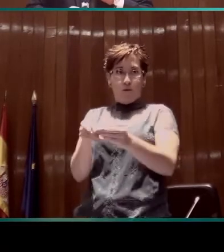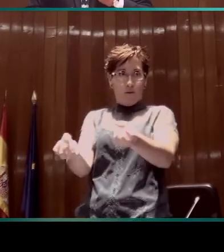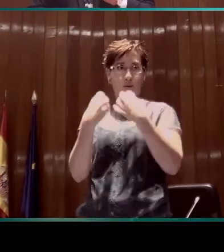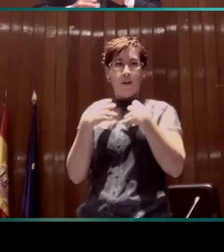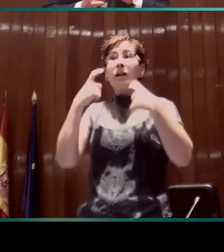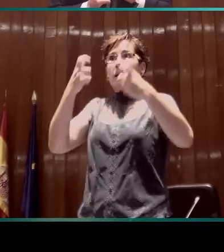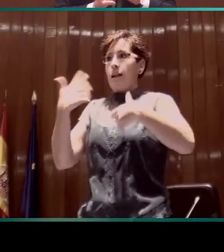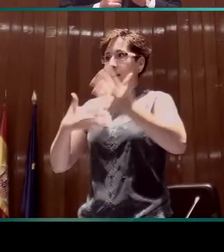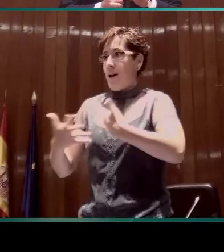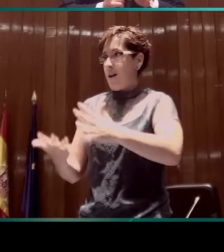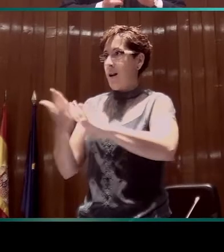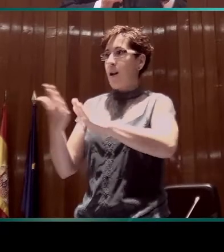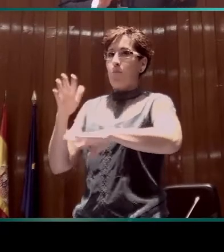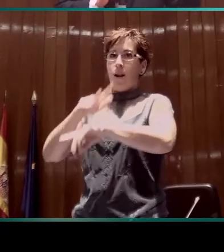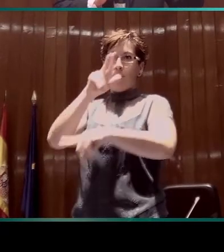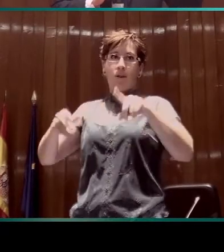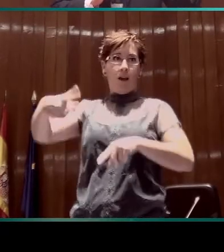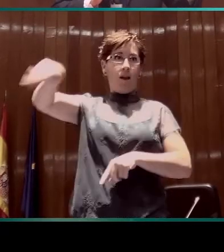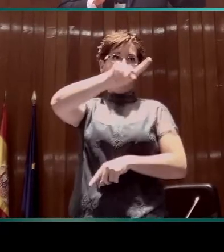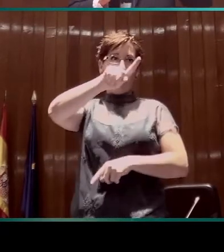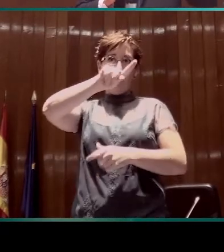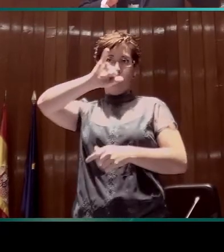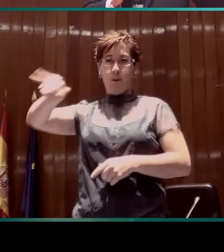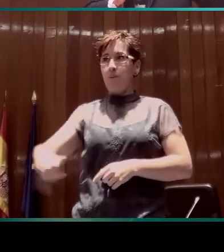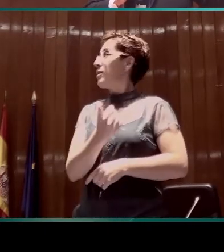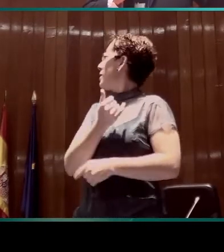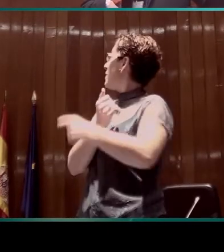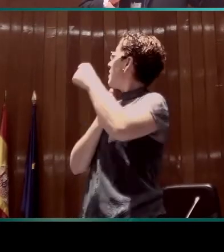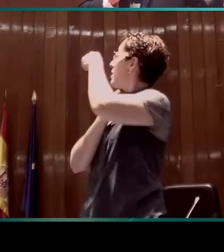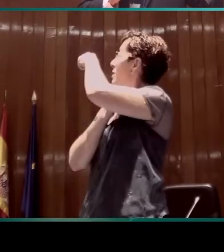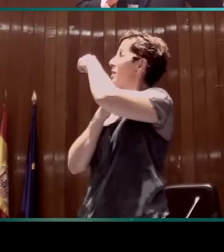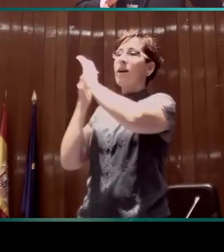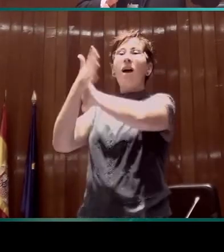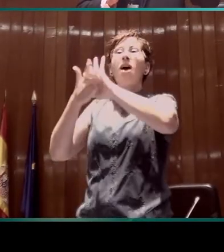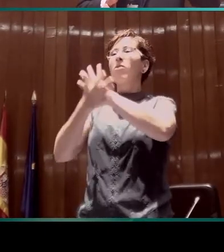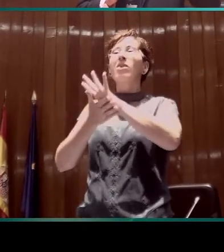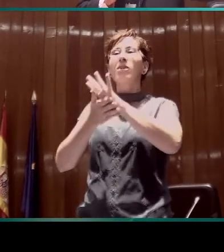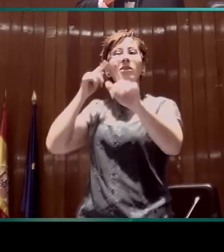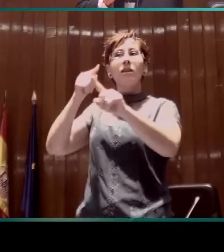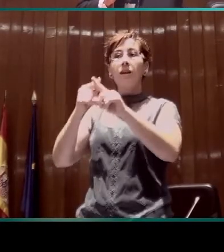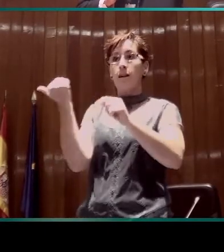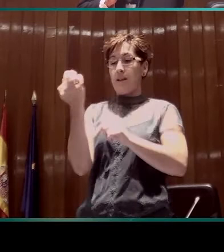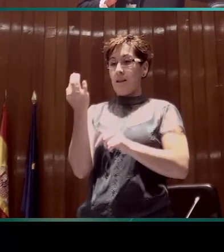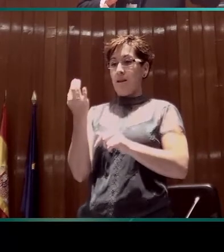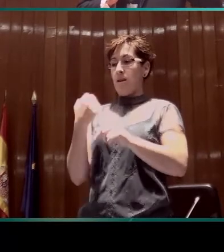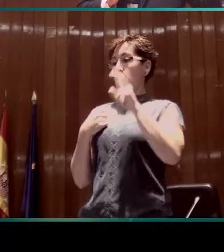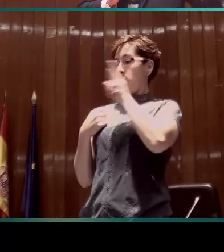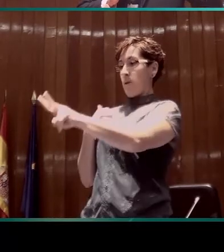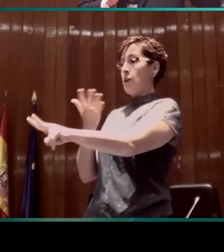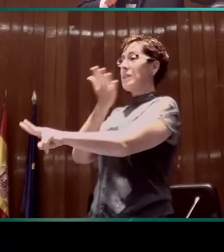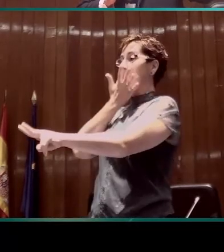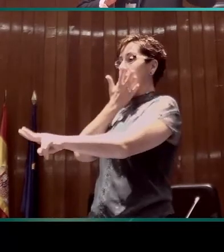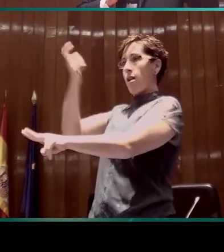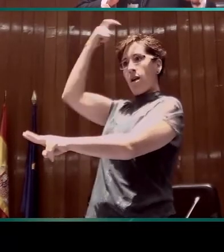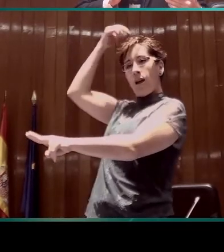más deprisa para no cansarles demasiado. Aquí estábamos hablando de qué es lo que sucedía desde el signo a la idea. Lo que vamos a hacer